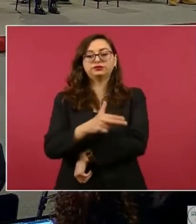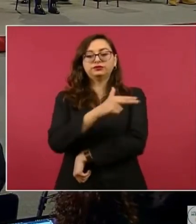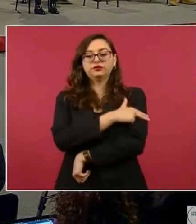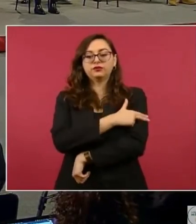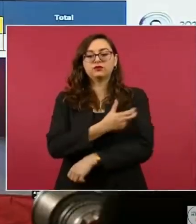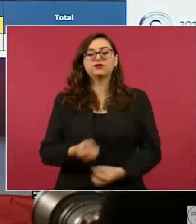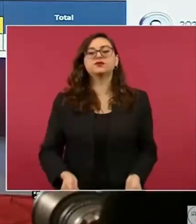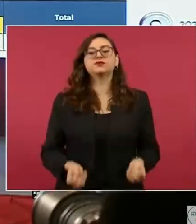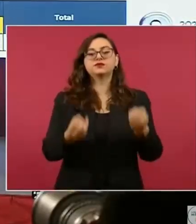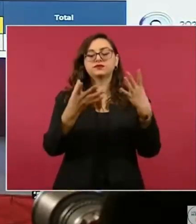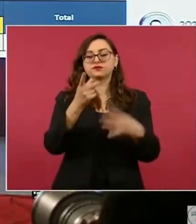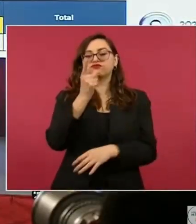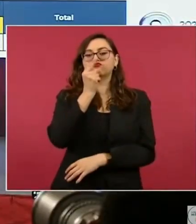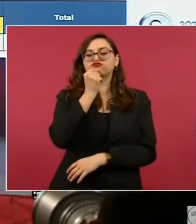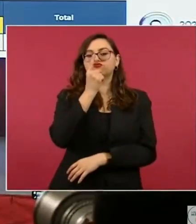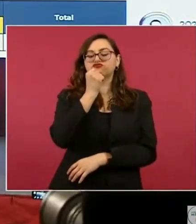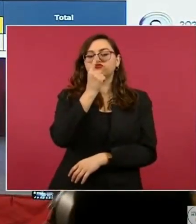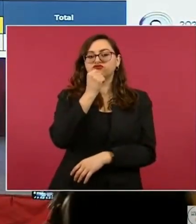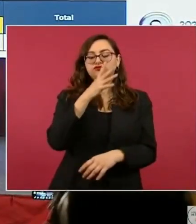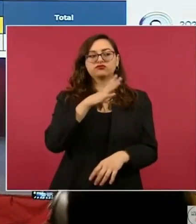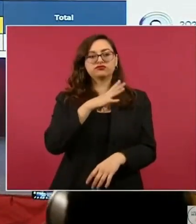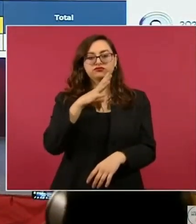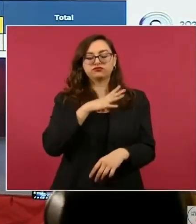los efectivos que